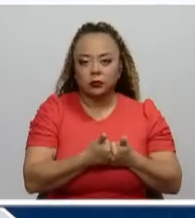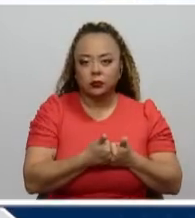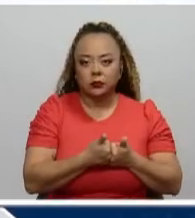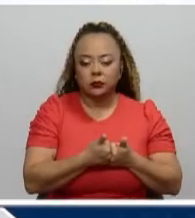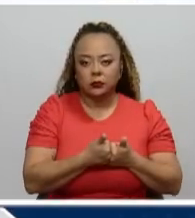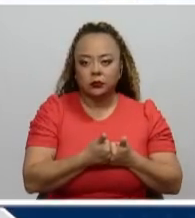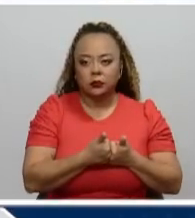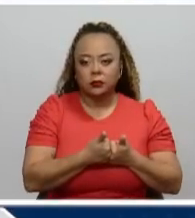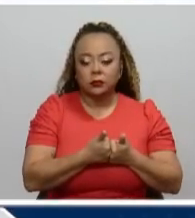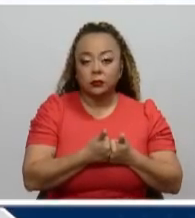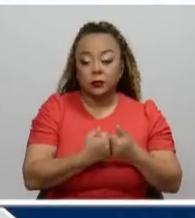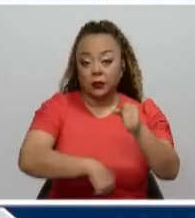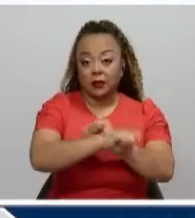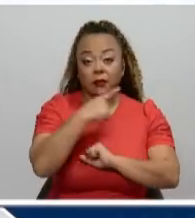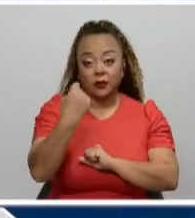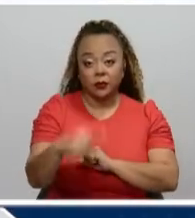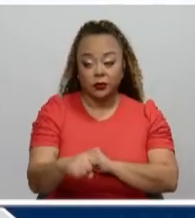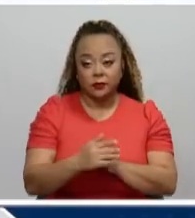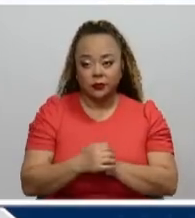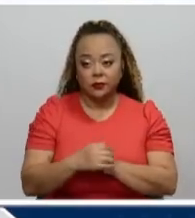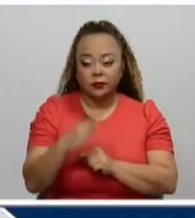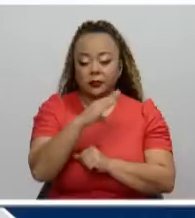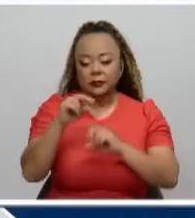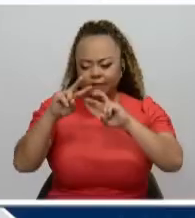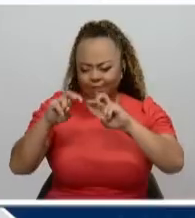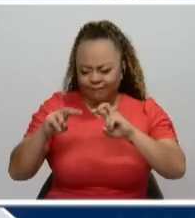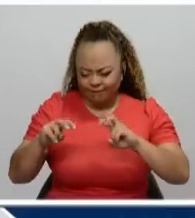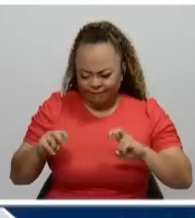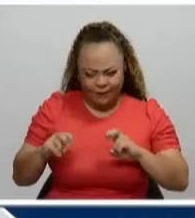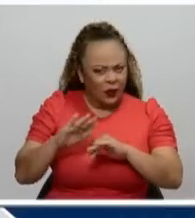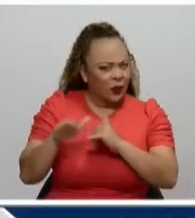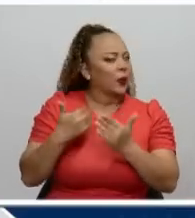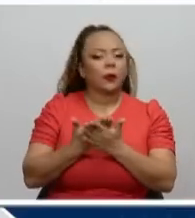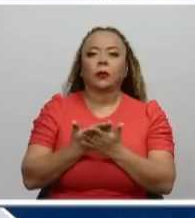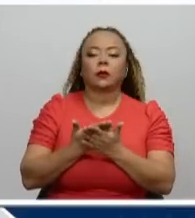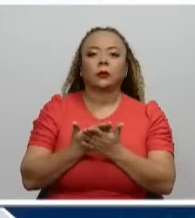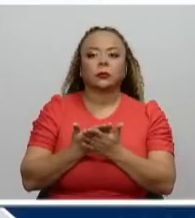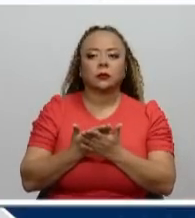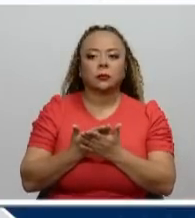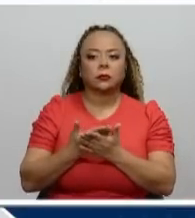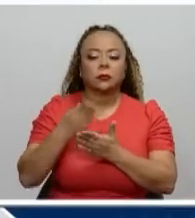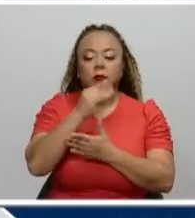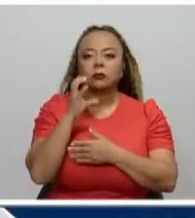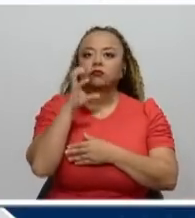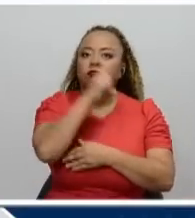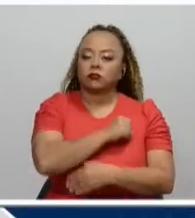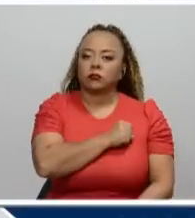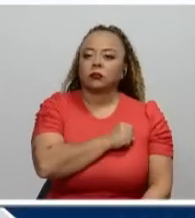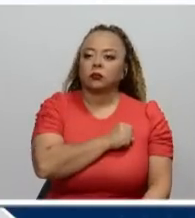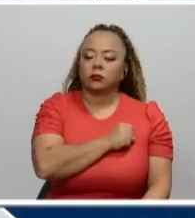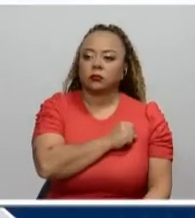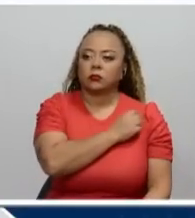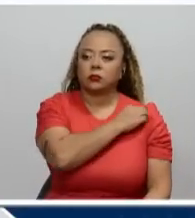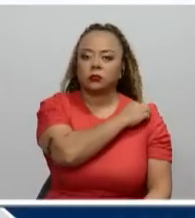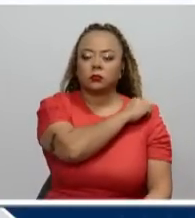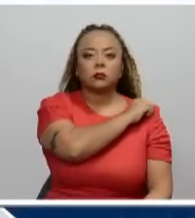en la liga rusa con el orembul y le realizaron toda toda toda toda la Data y determinaron que que